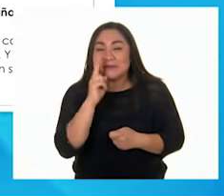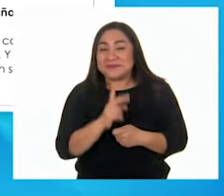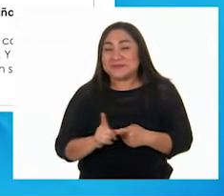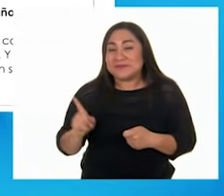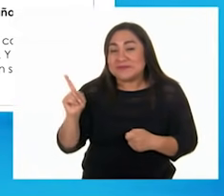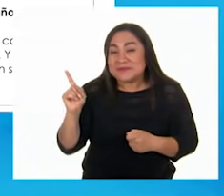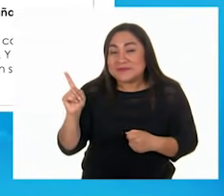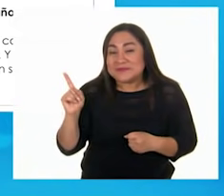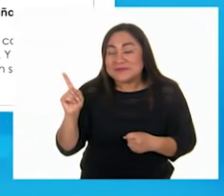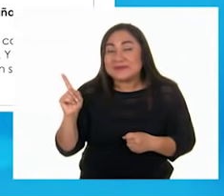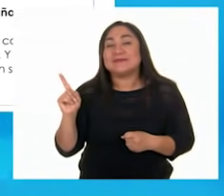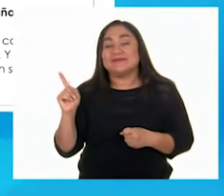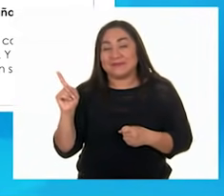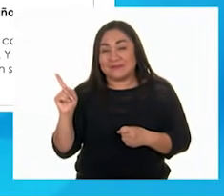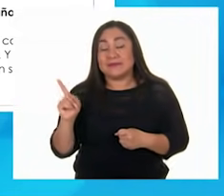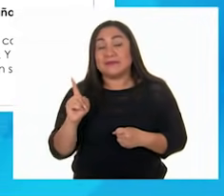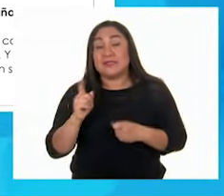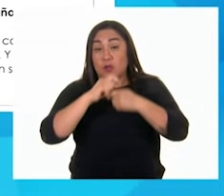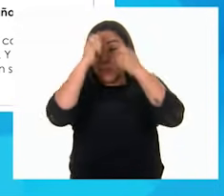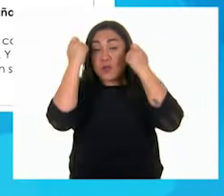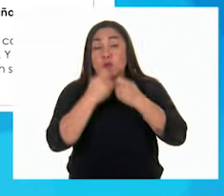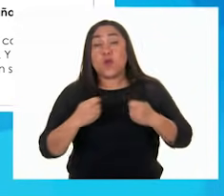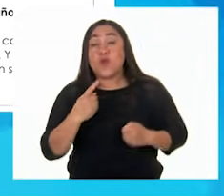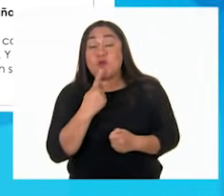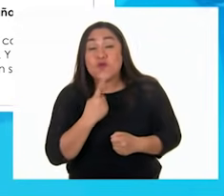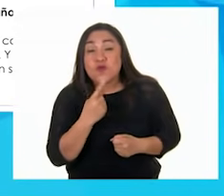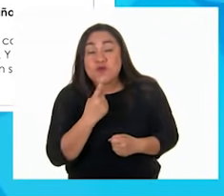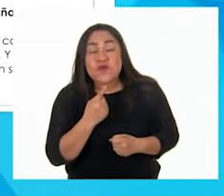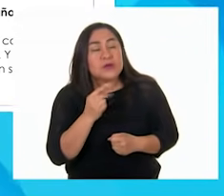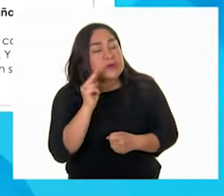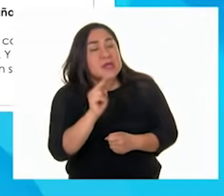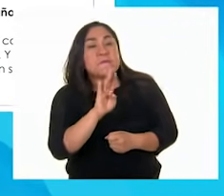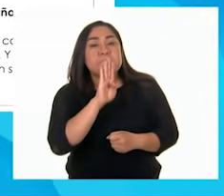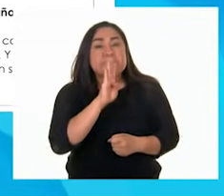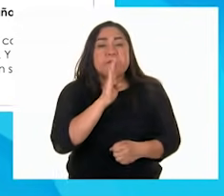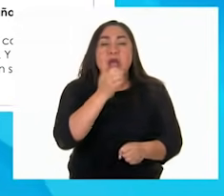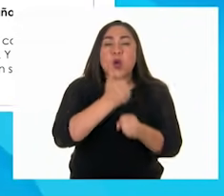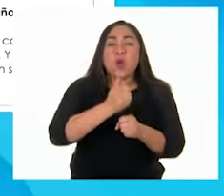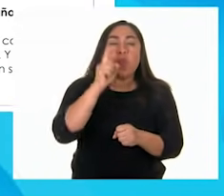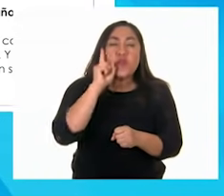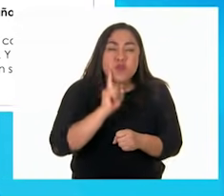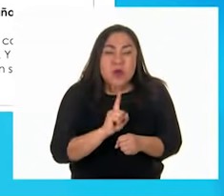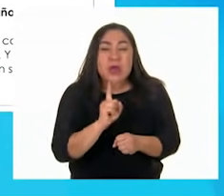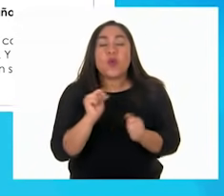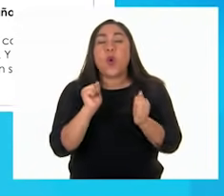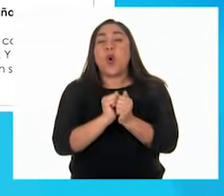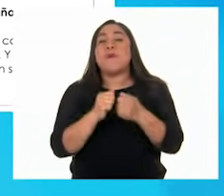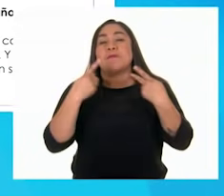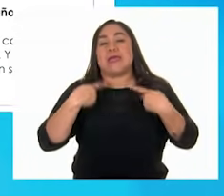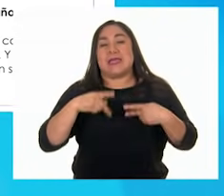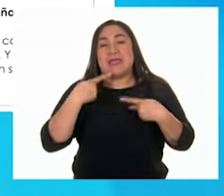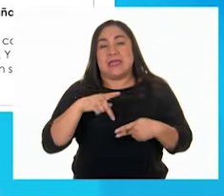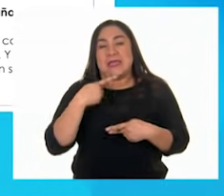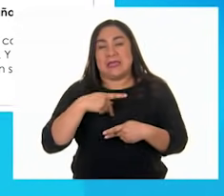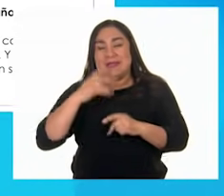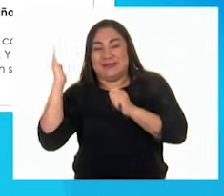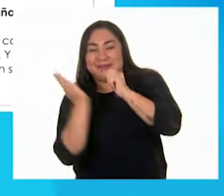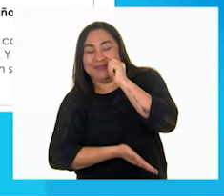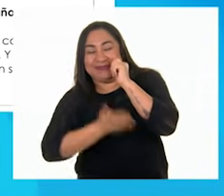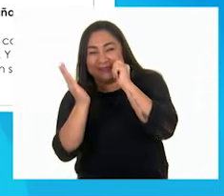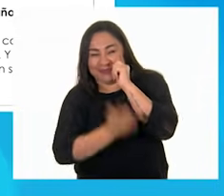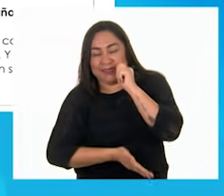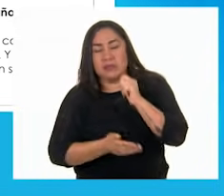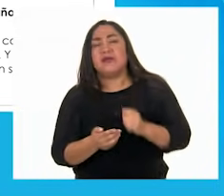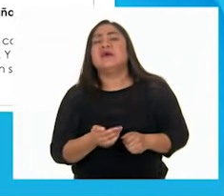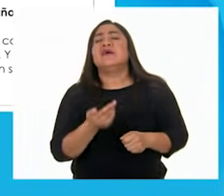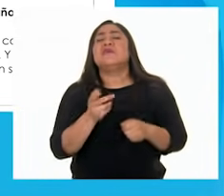de Caperucita Roja. Uh-huh. Caperucita Roja, su mamá, su abuelita y un leñador. Oh. Esos son los personajes. El